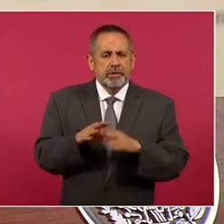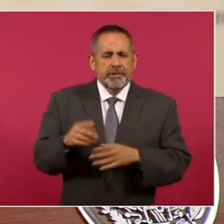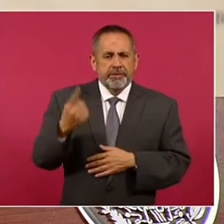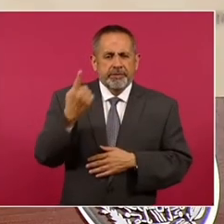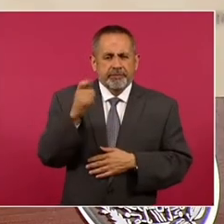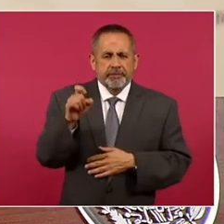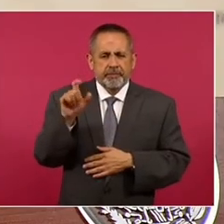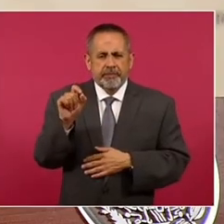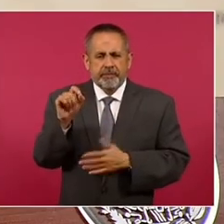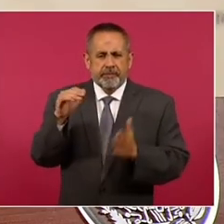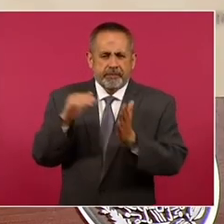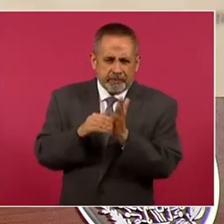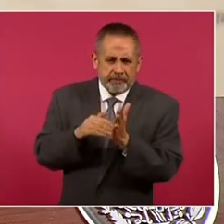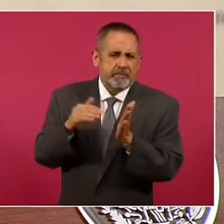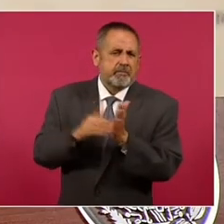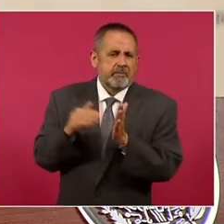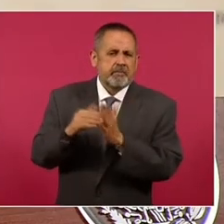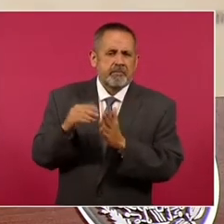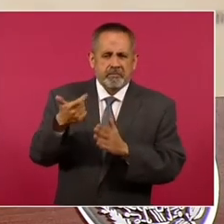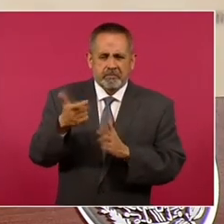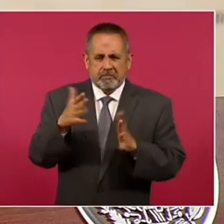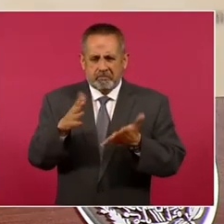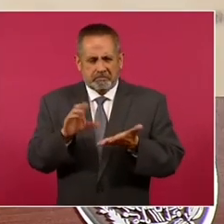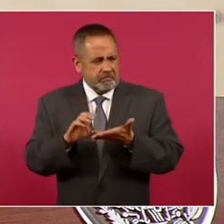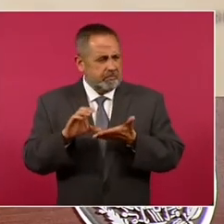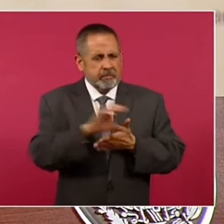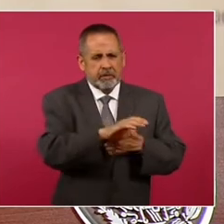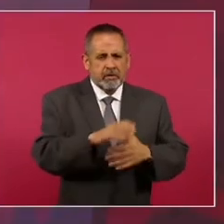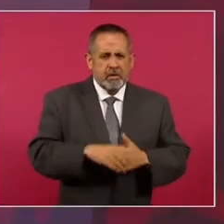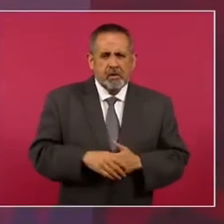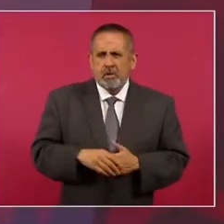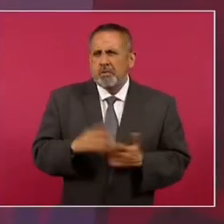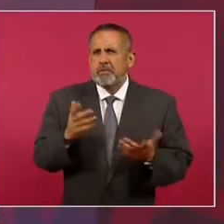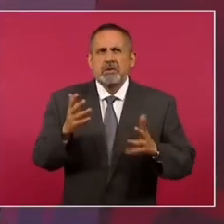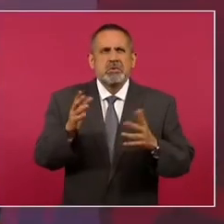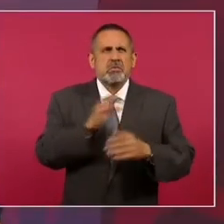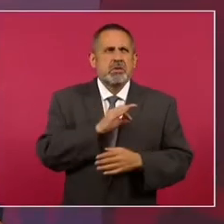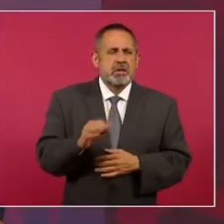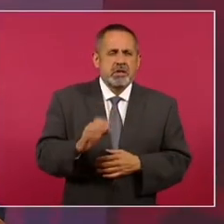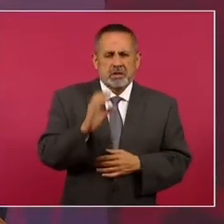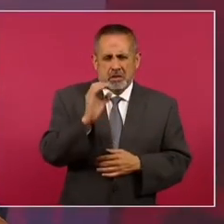120 mil millones de pesos, como el